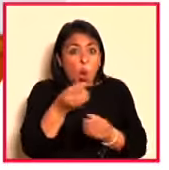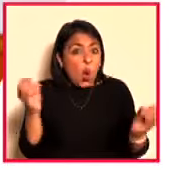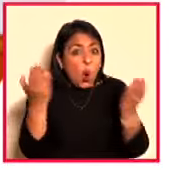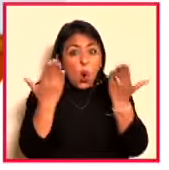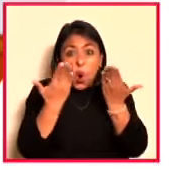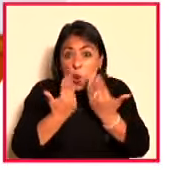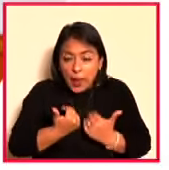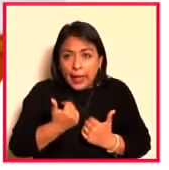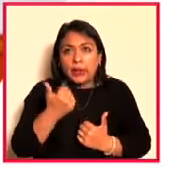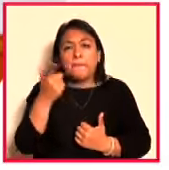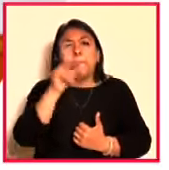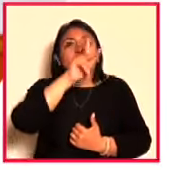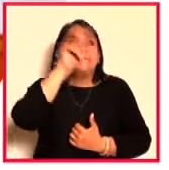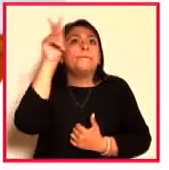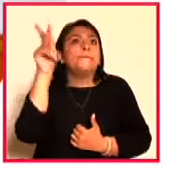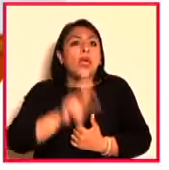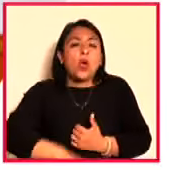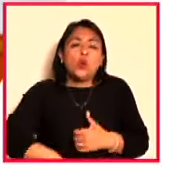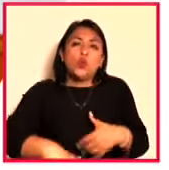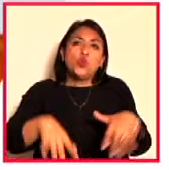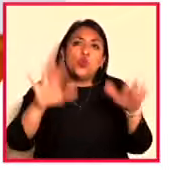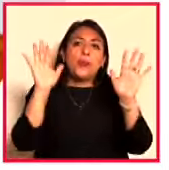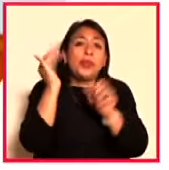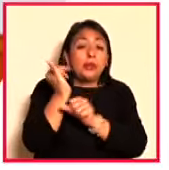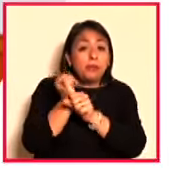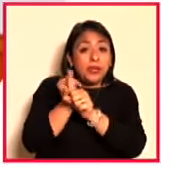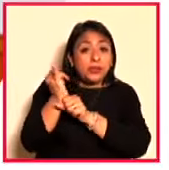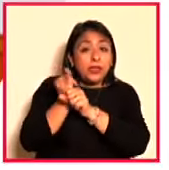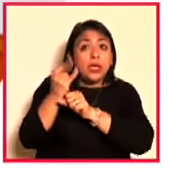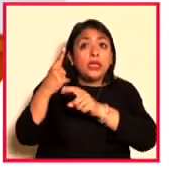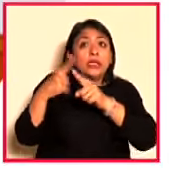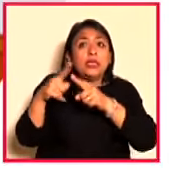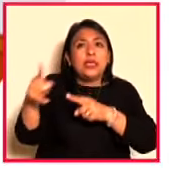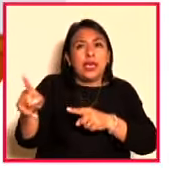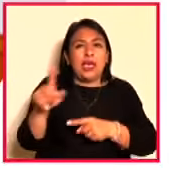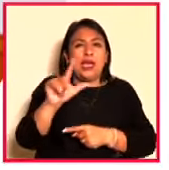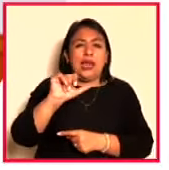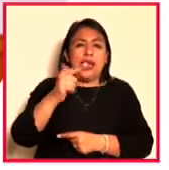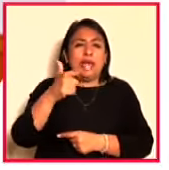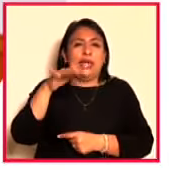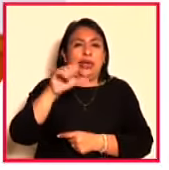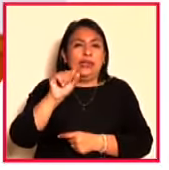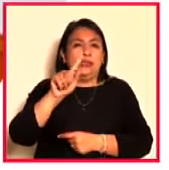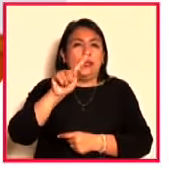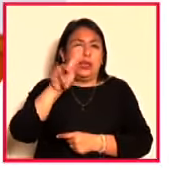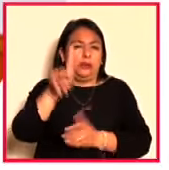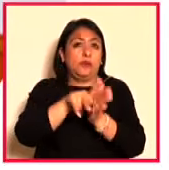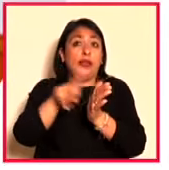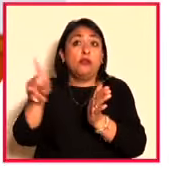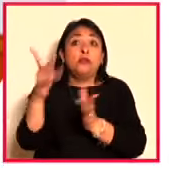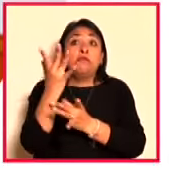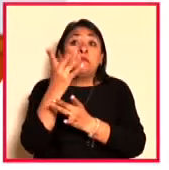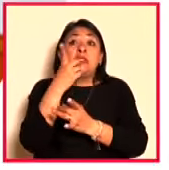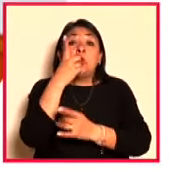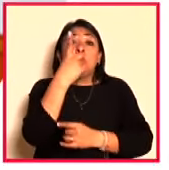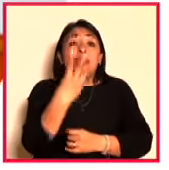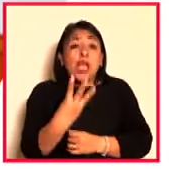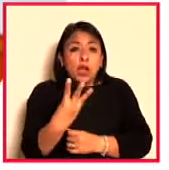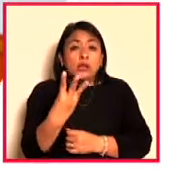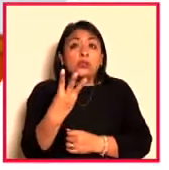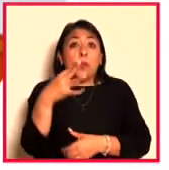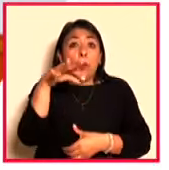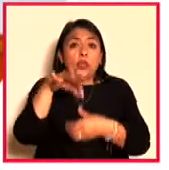La gota que derramó el vaso fue la investigación realizada por Los Angeles Times. Reveló que hasta un tercio de los votantes fueron invitados a